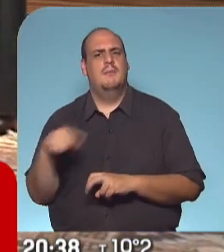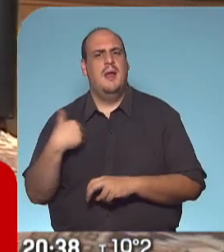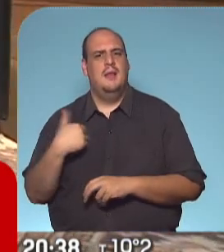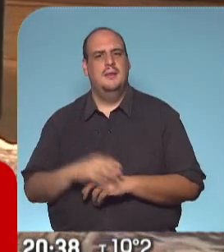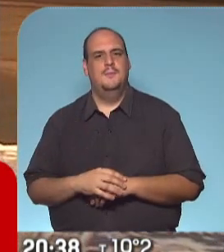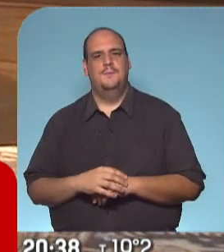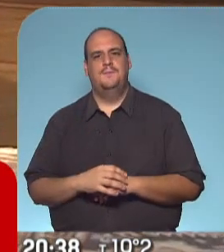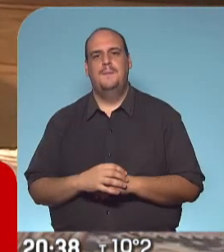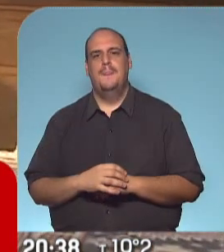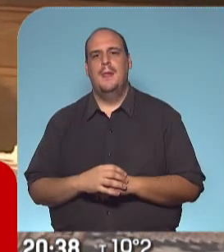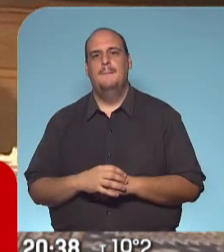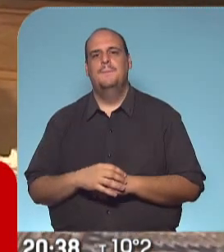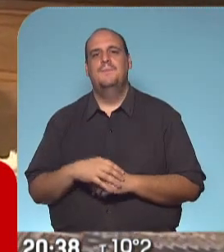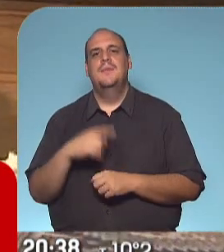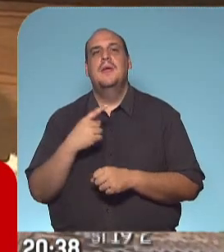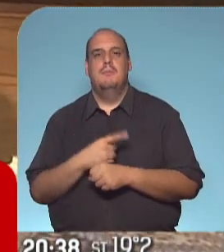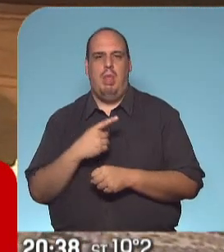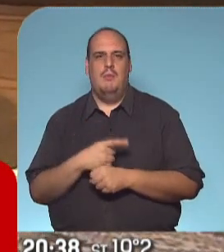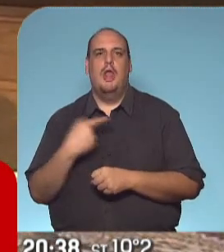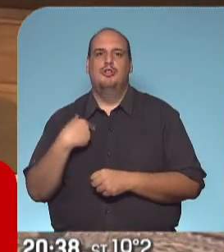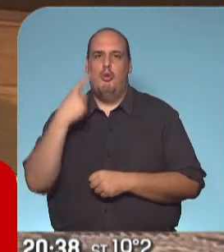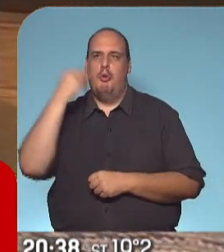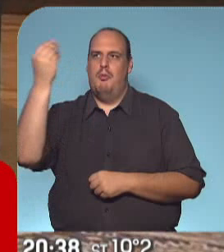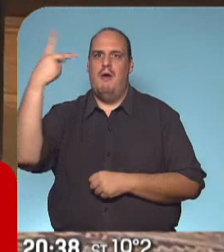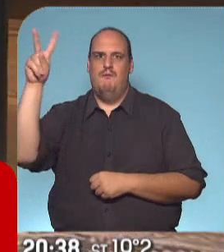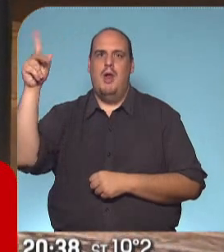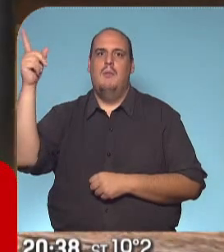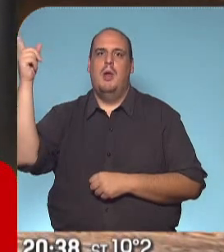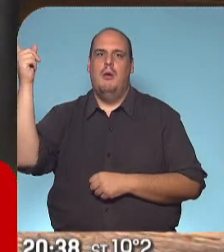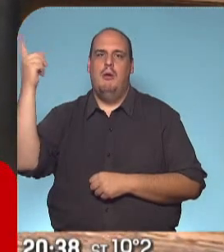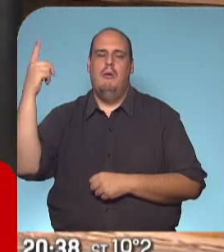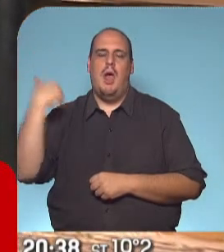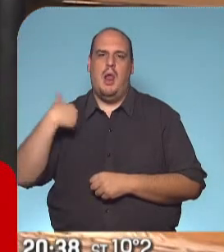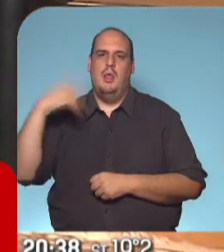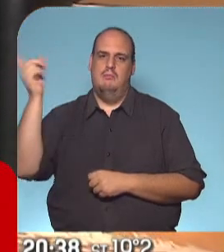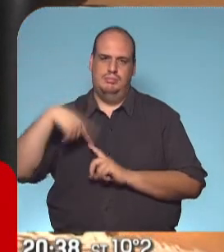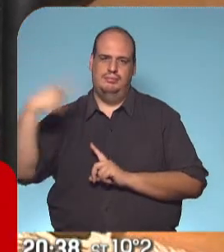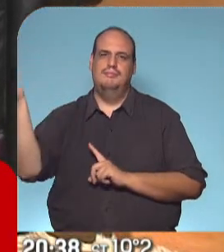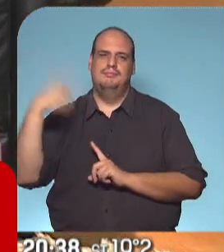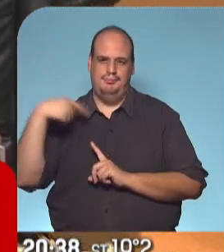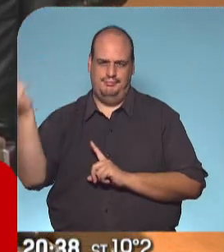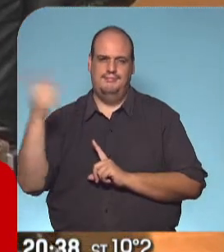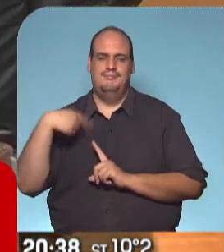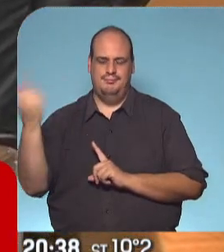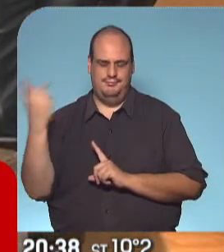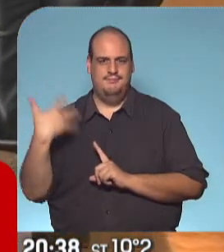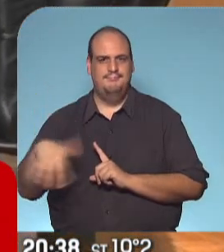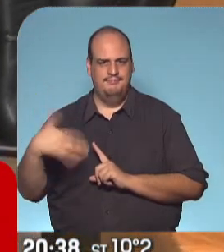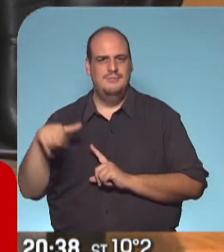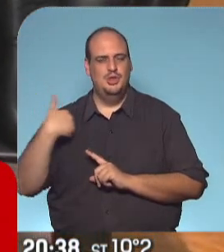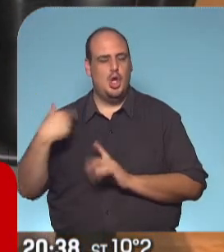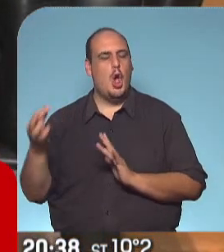Bueno, primero sí, yo venía mucho a Argentina, estaba muy conectado, absolutamente comprometido con esto y realmente es